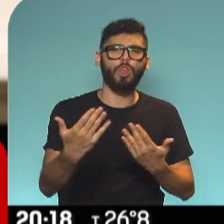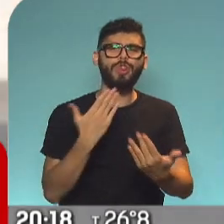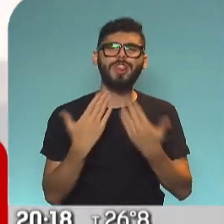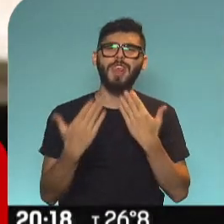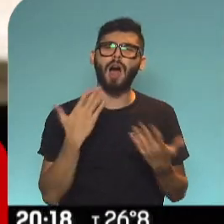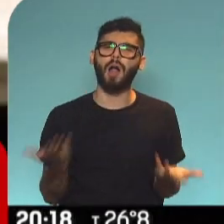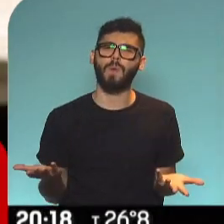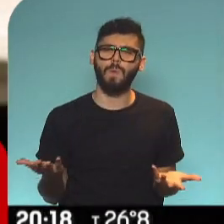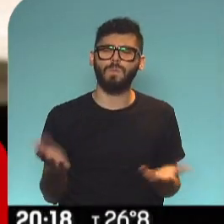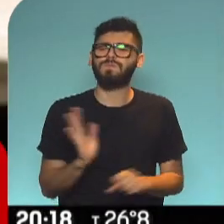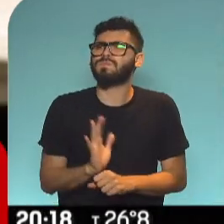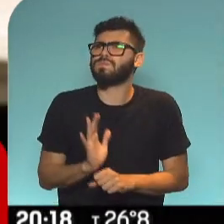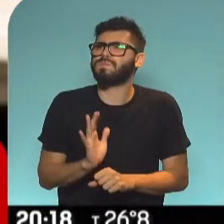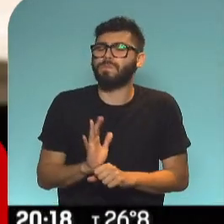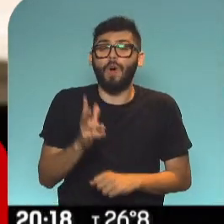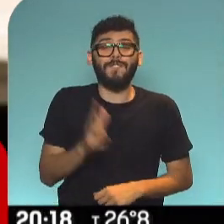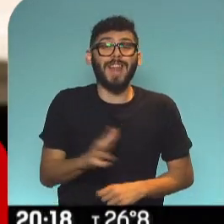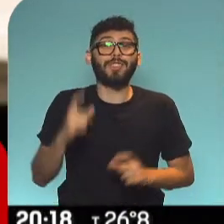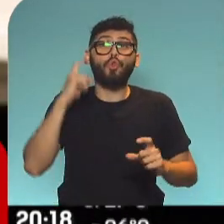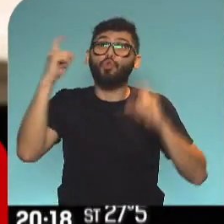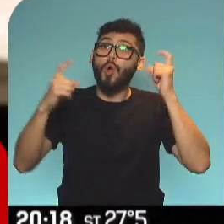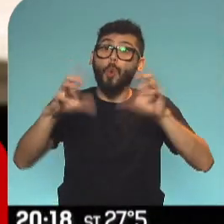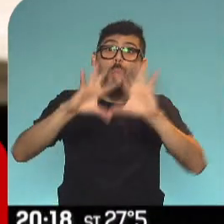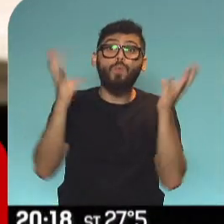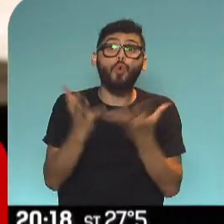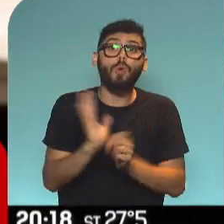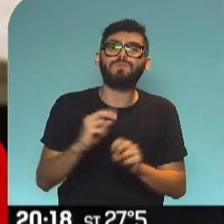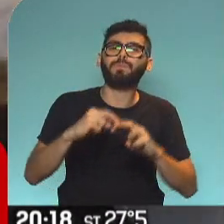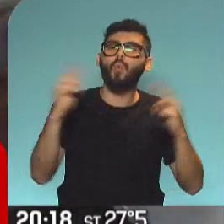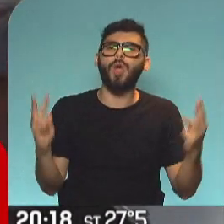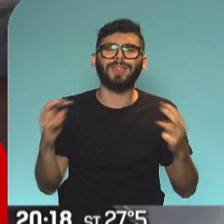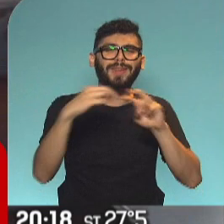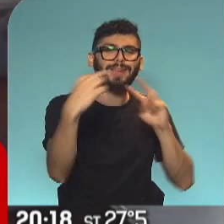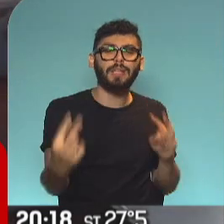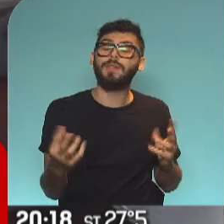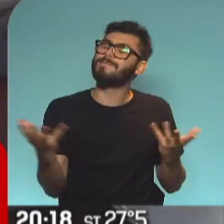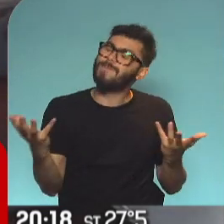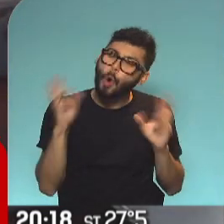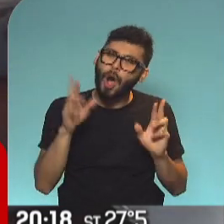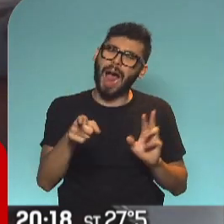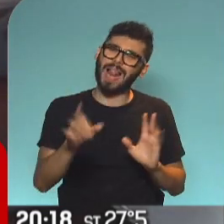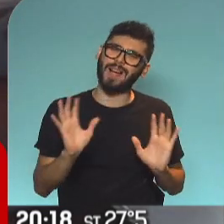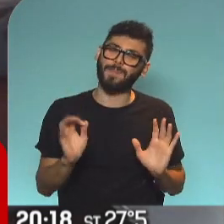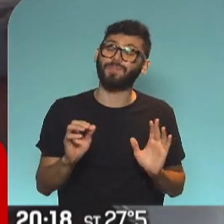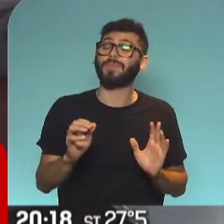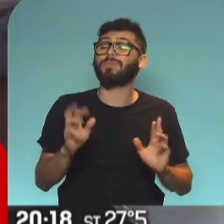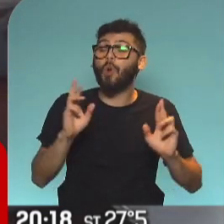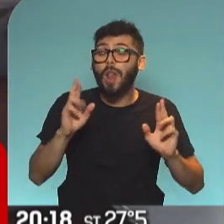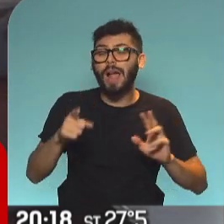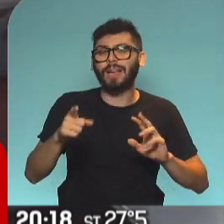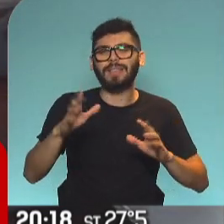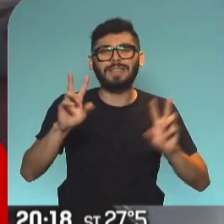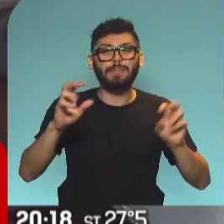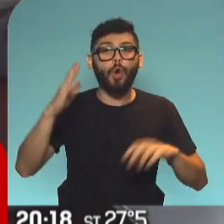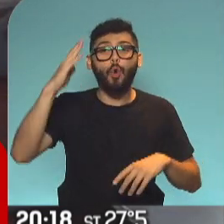el sueño de Francisco, y ojalá también se cumpla, que terminemos con la cultura